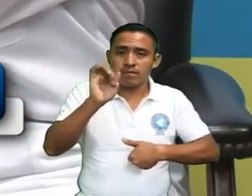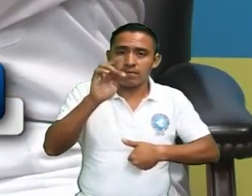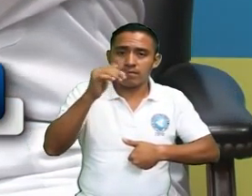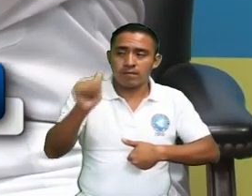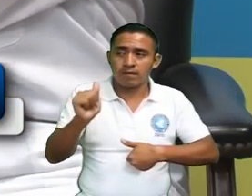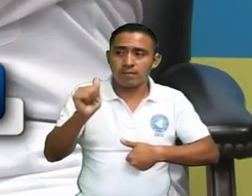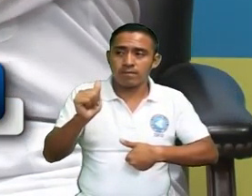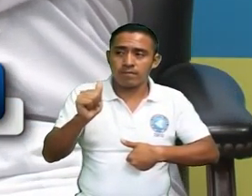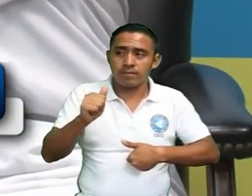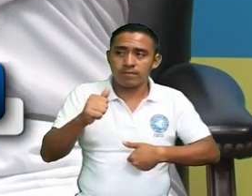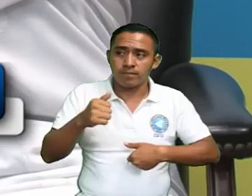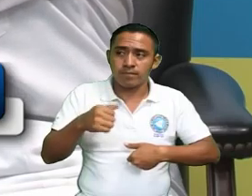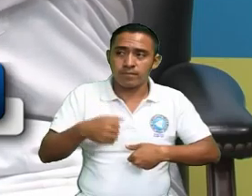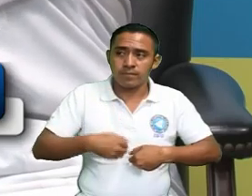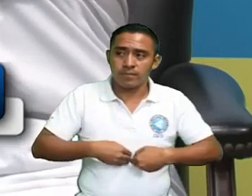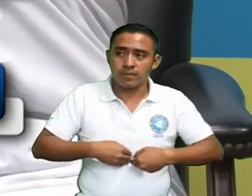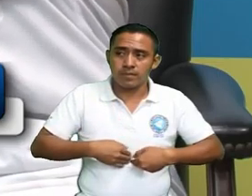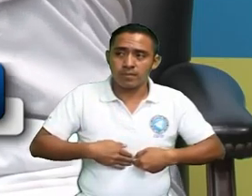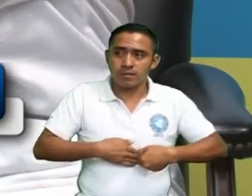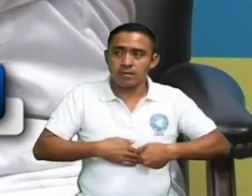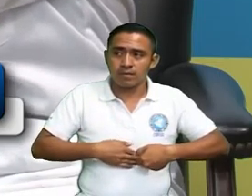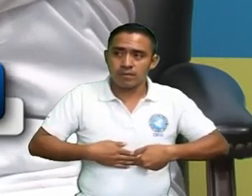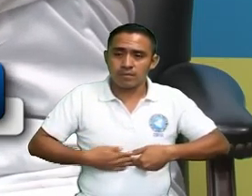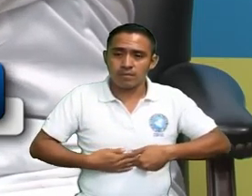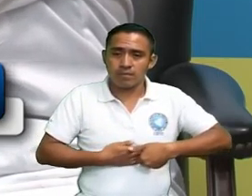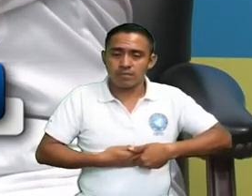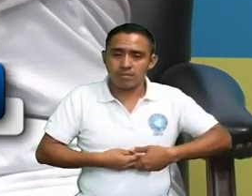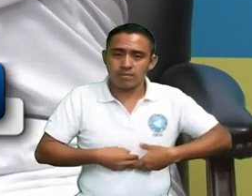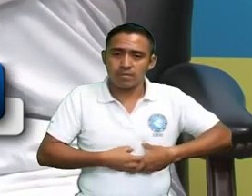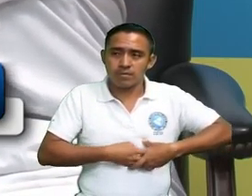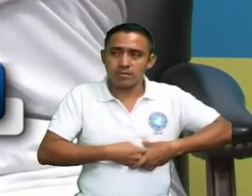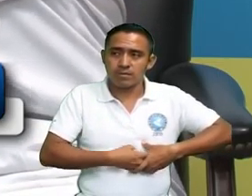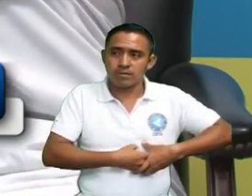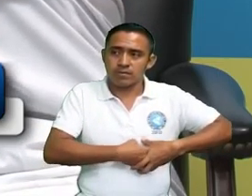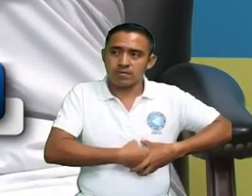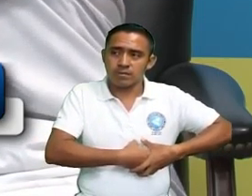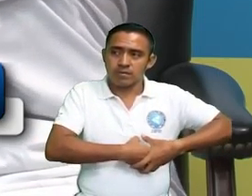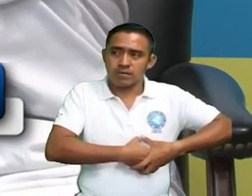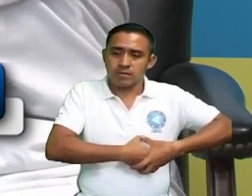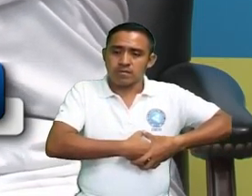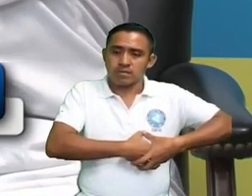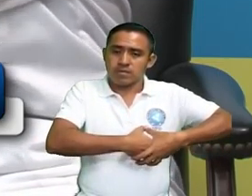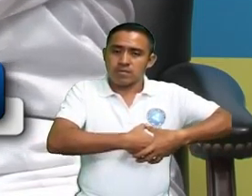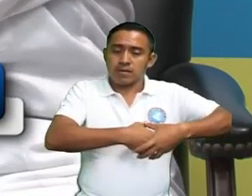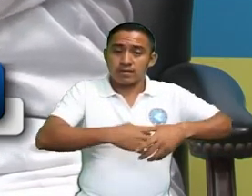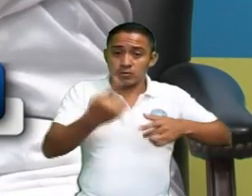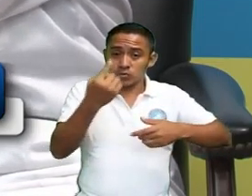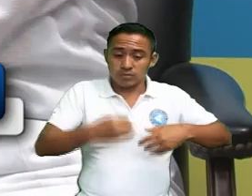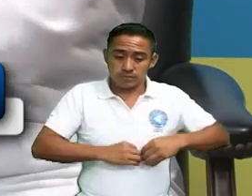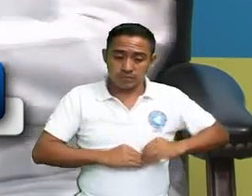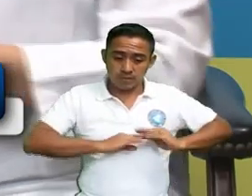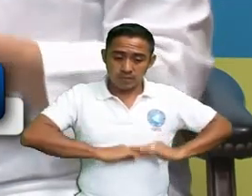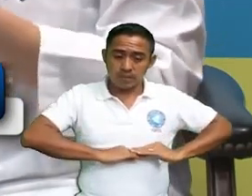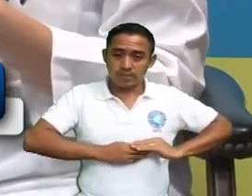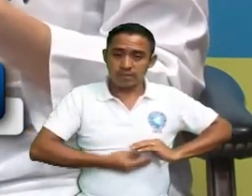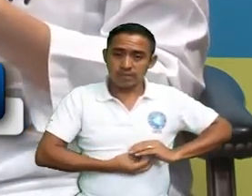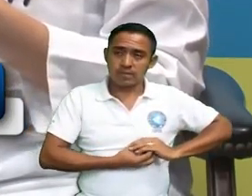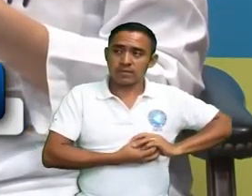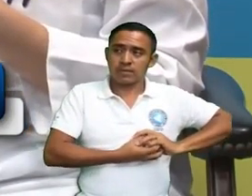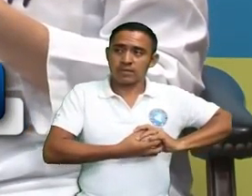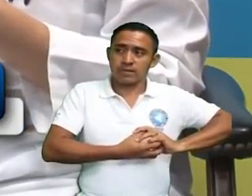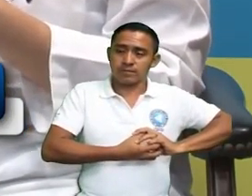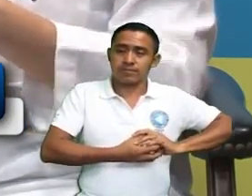parte del estómago se va pasando a la parte del tórax. Y esto va creciendo, va creciendo, va creciendo. Y entonces, lógicamente, eso no